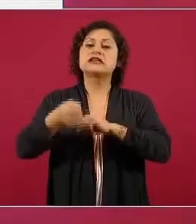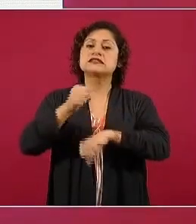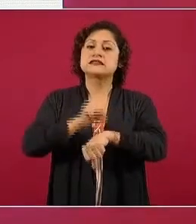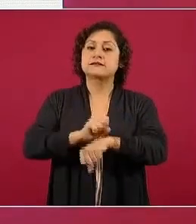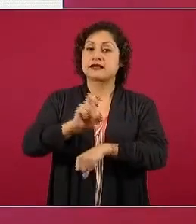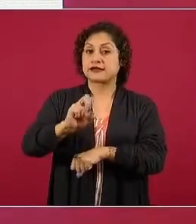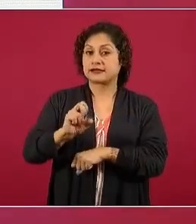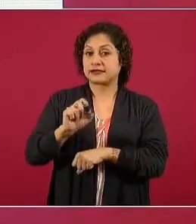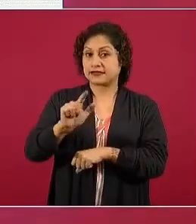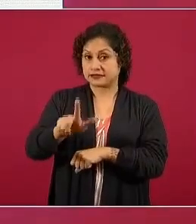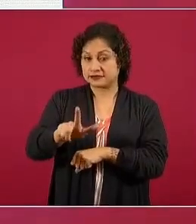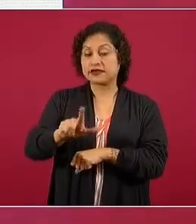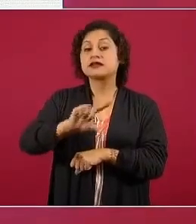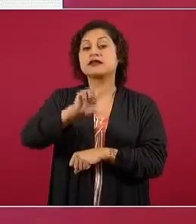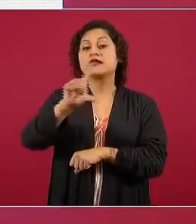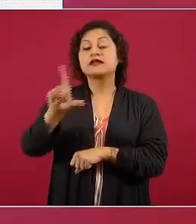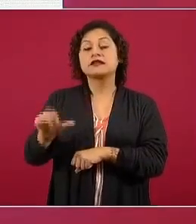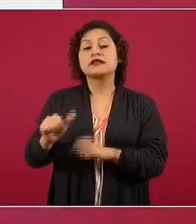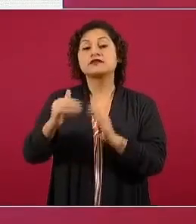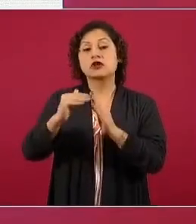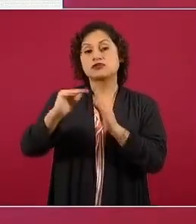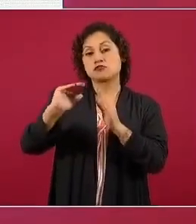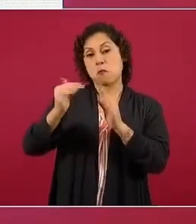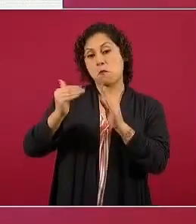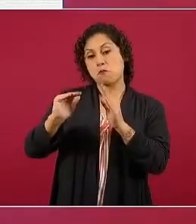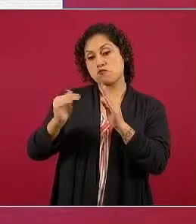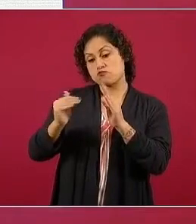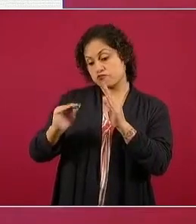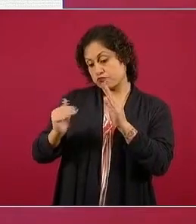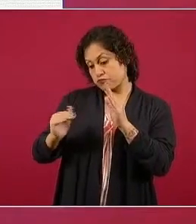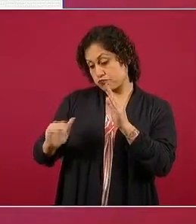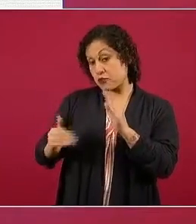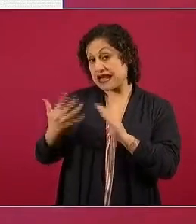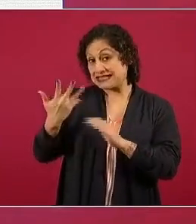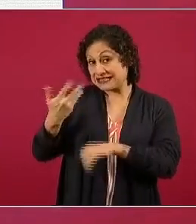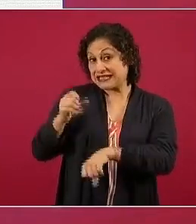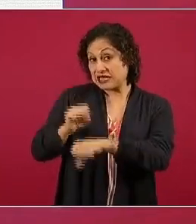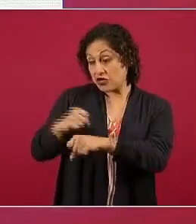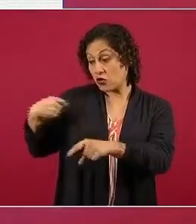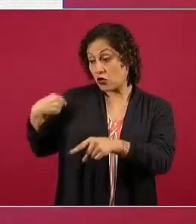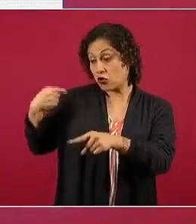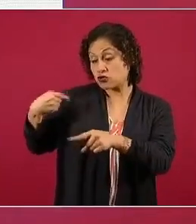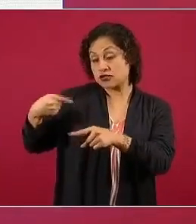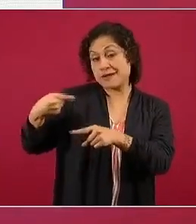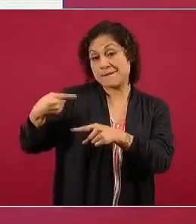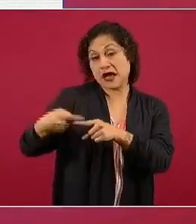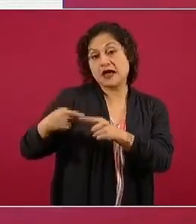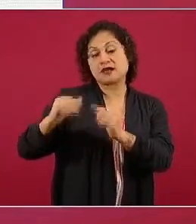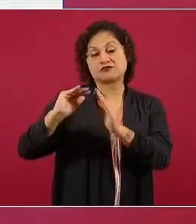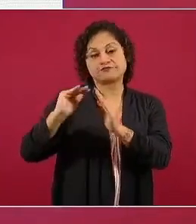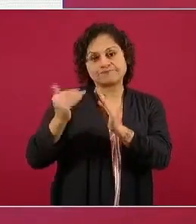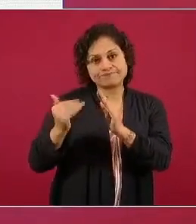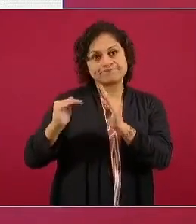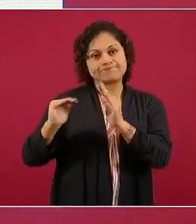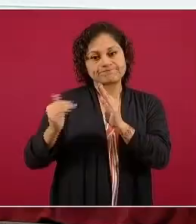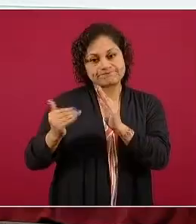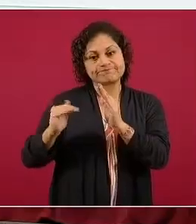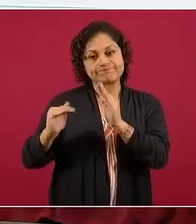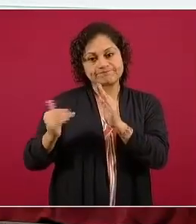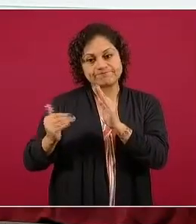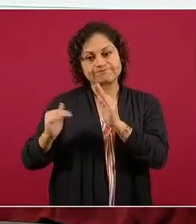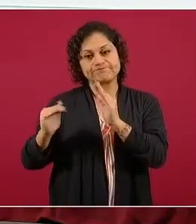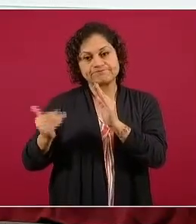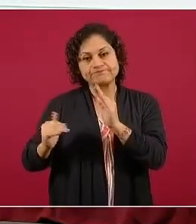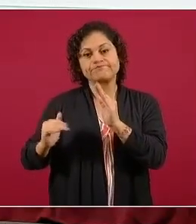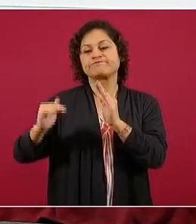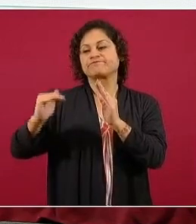37 y prácticamente de ahí ha descendido y lleva 5 semanas o 4 semanas en las que prácticamente está en